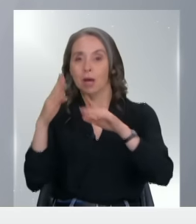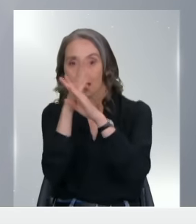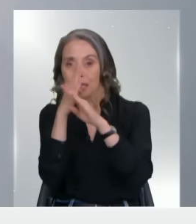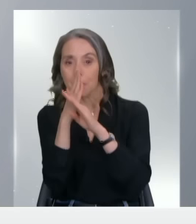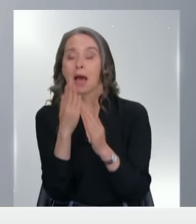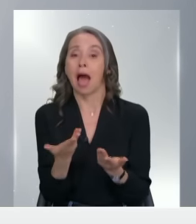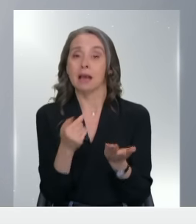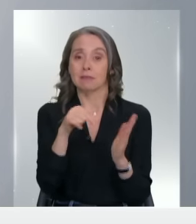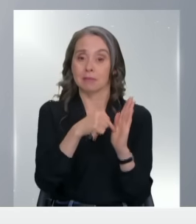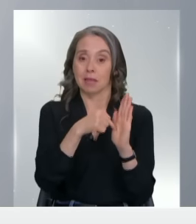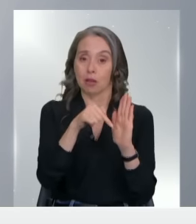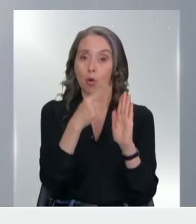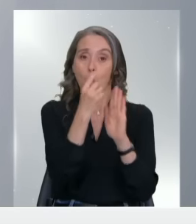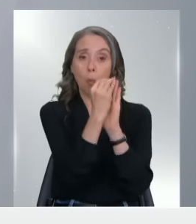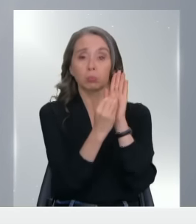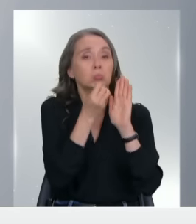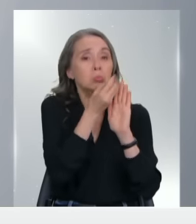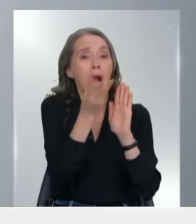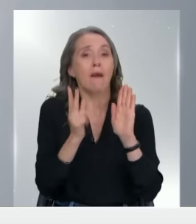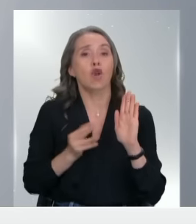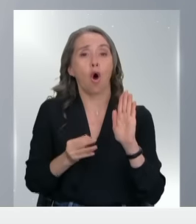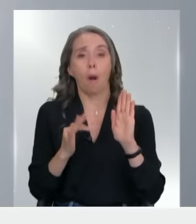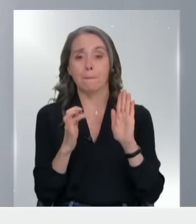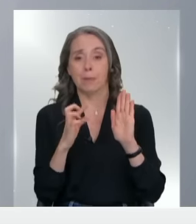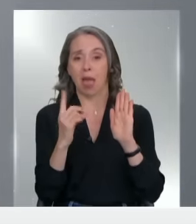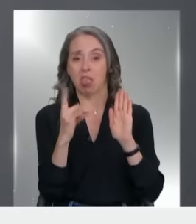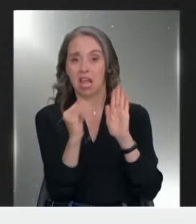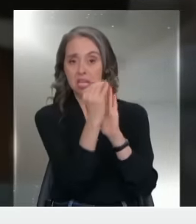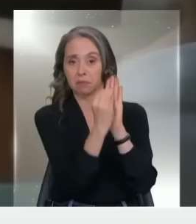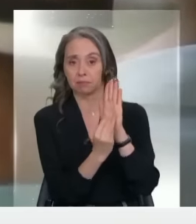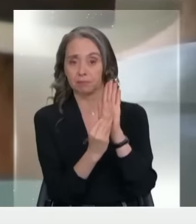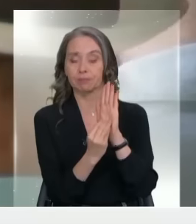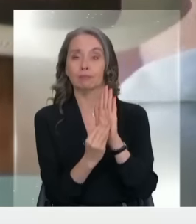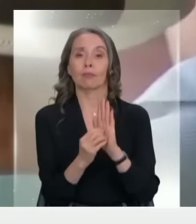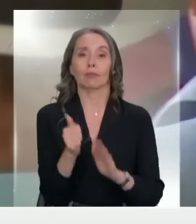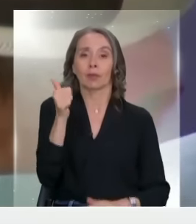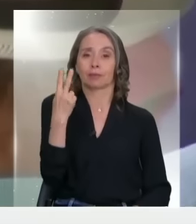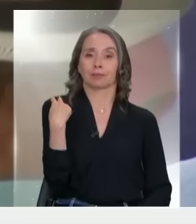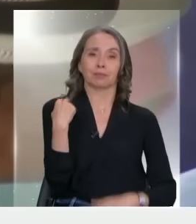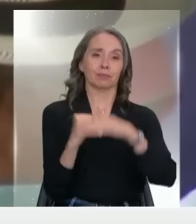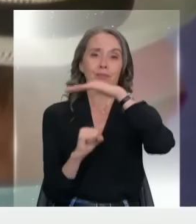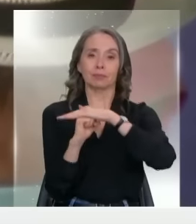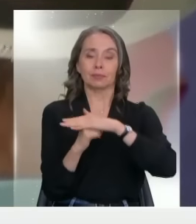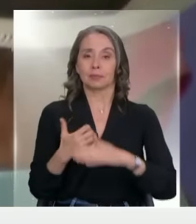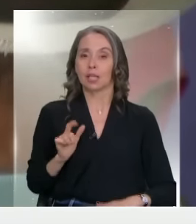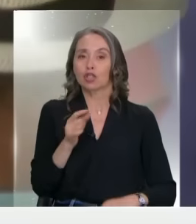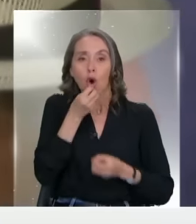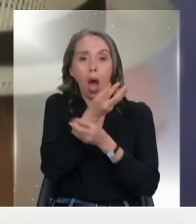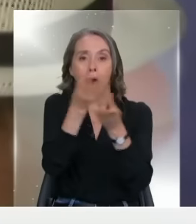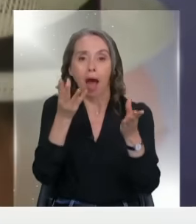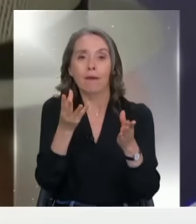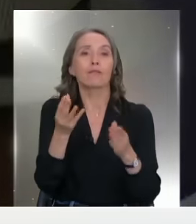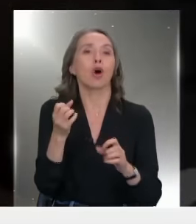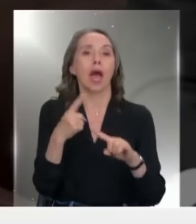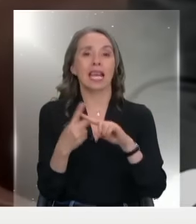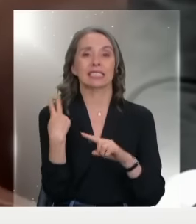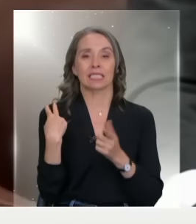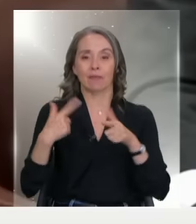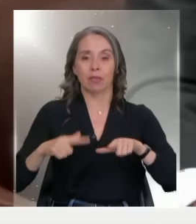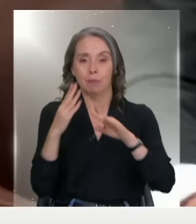Hasta ahora solo había un comunicado oficial, pero ninguna declaración del mandamás de la policía sobre la salida de la ex jefa